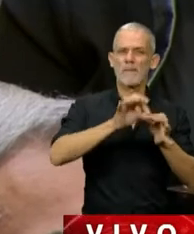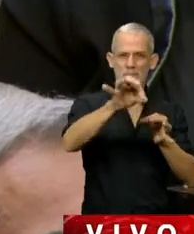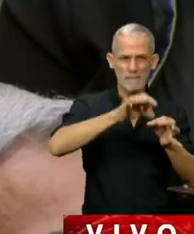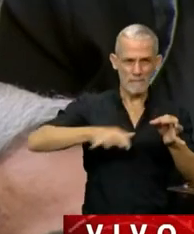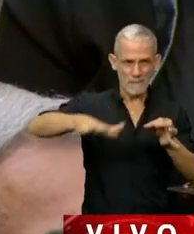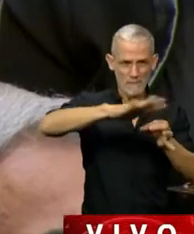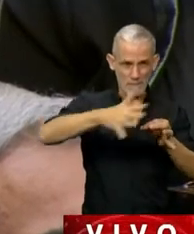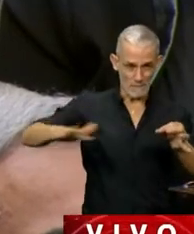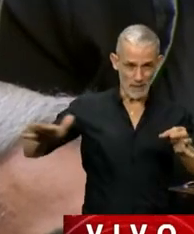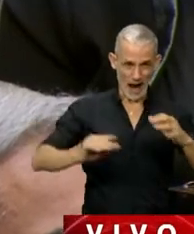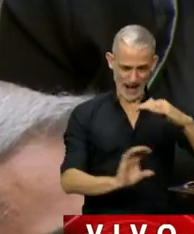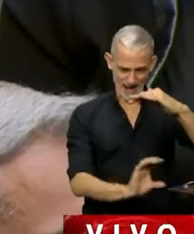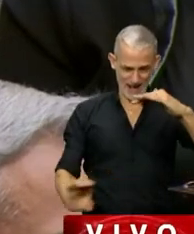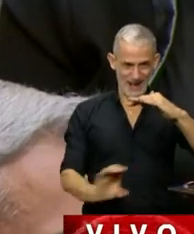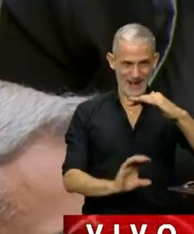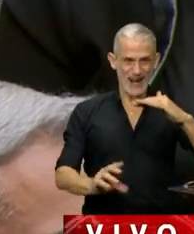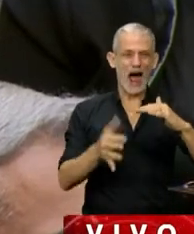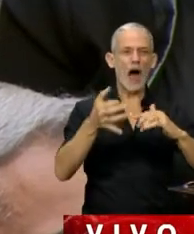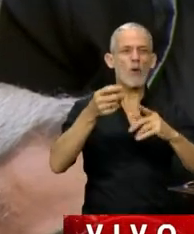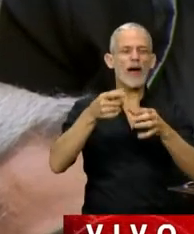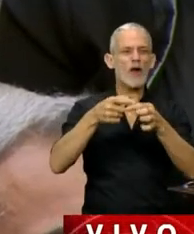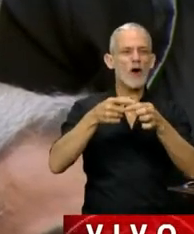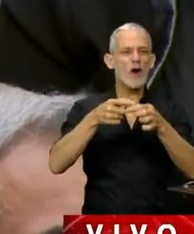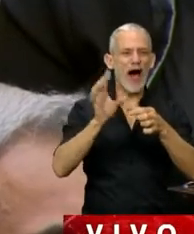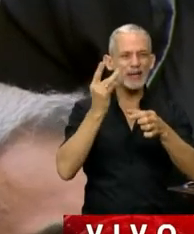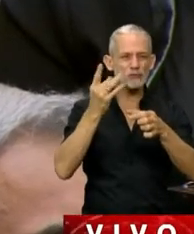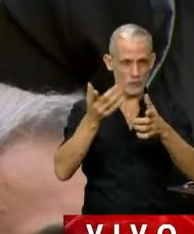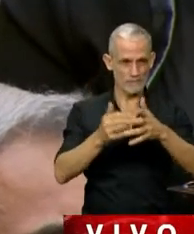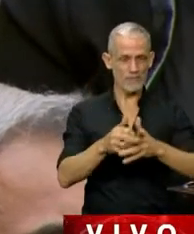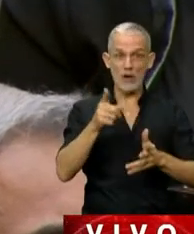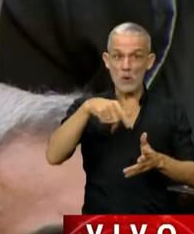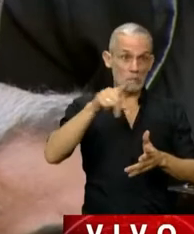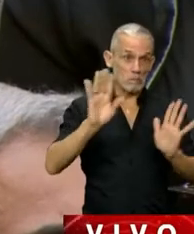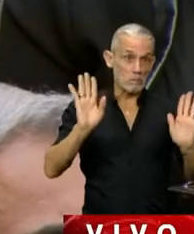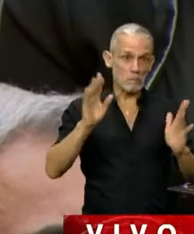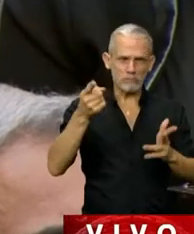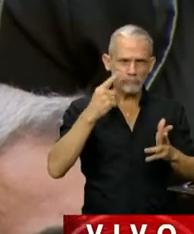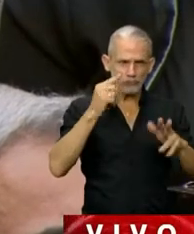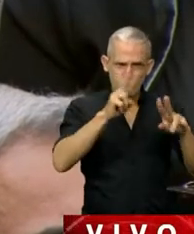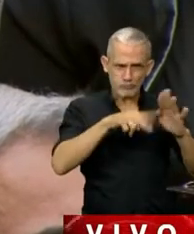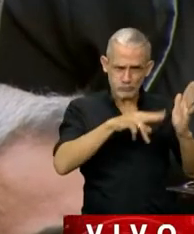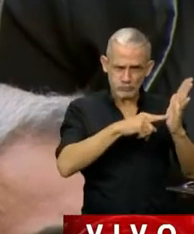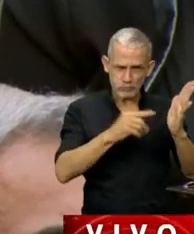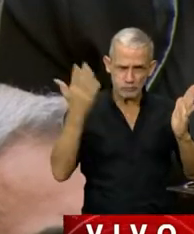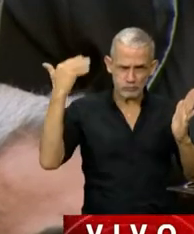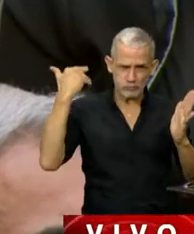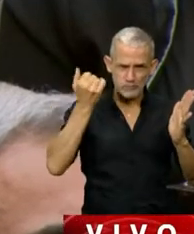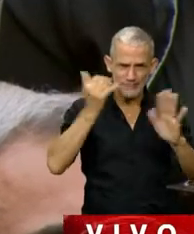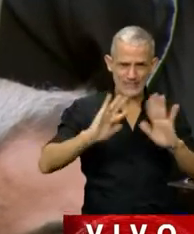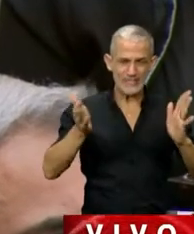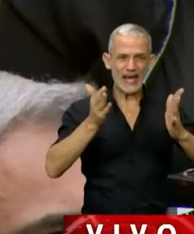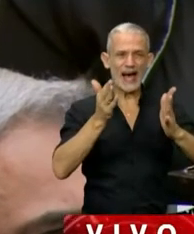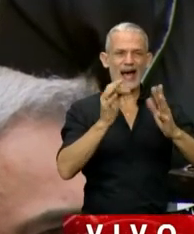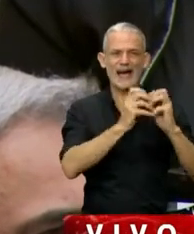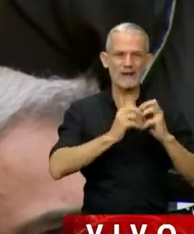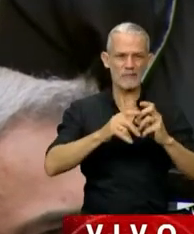marina protegida bentónica Agujero Azul, yo quiero decir que si uno se toma el trabajo de hacer la revisión de los antecedentes en el